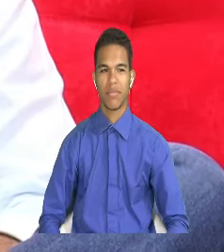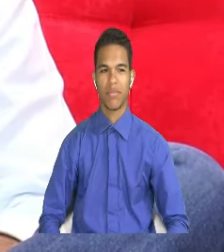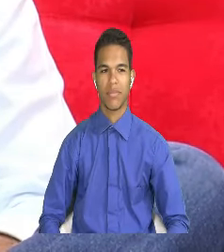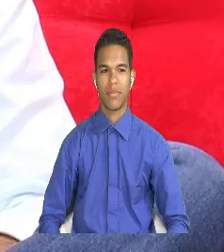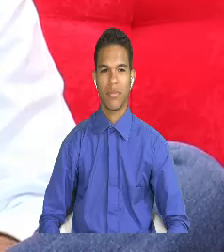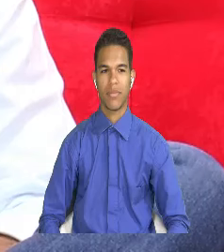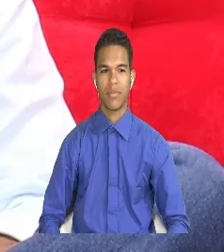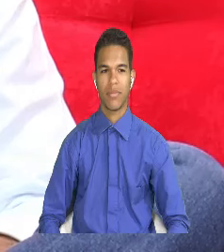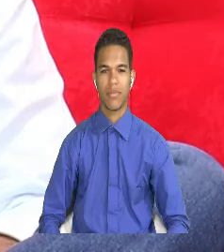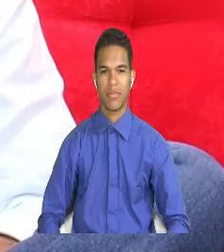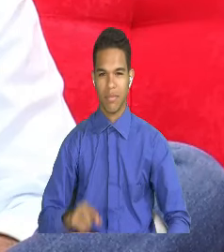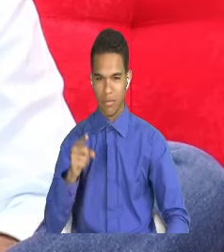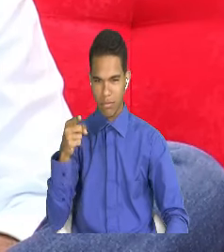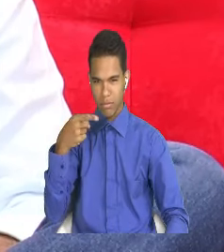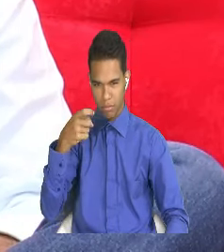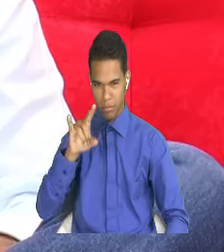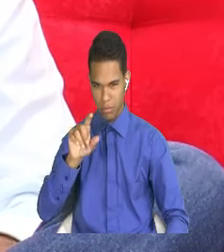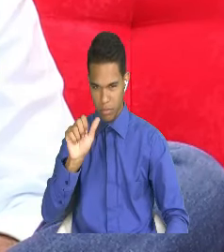Vichada? ¿Oye?